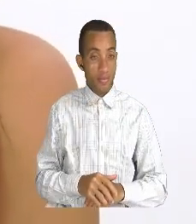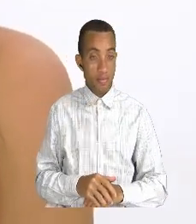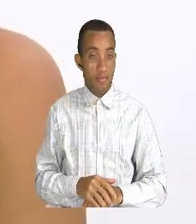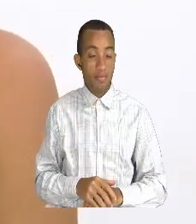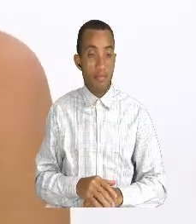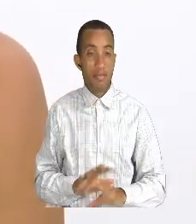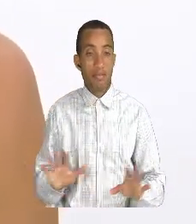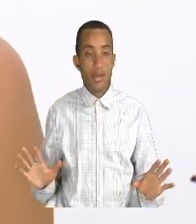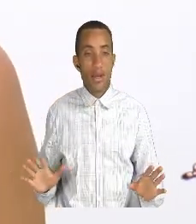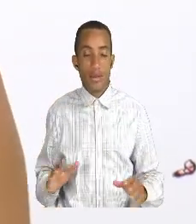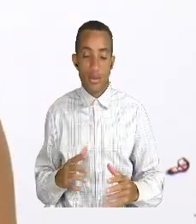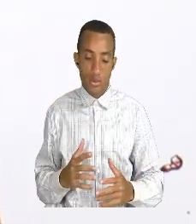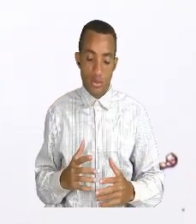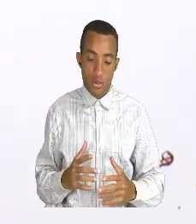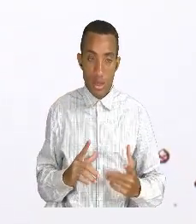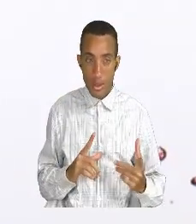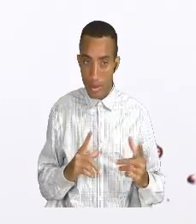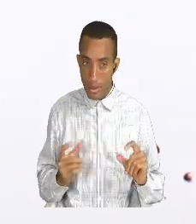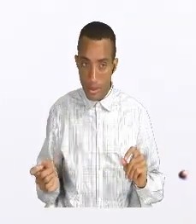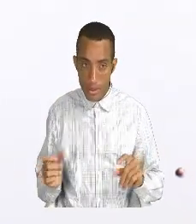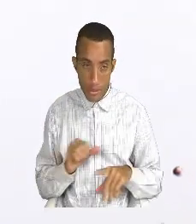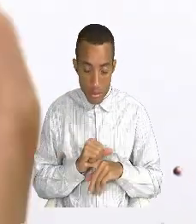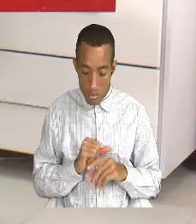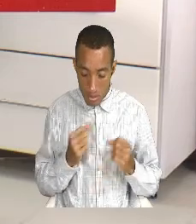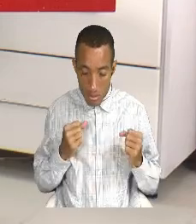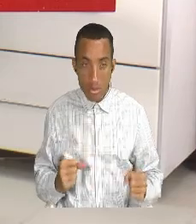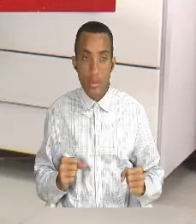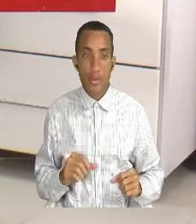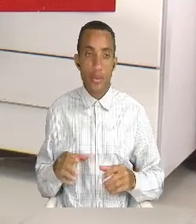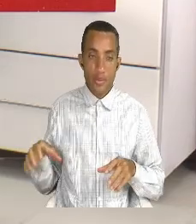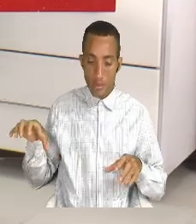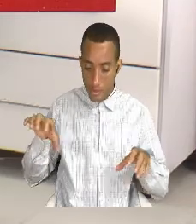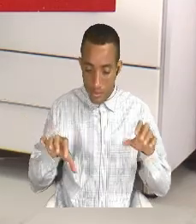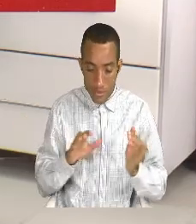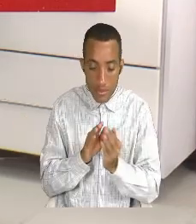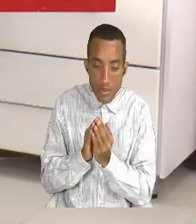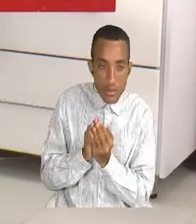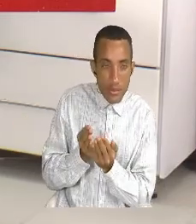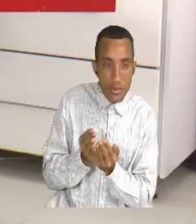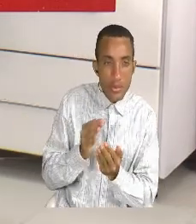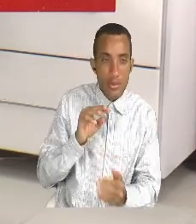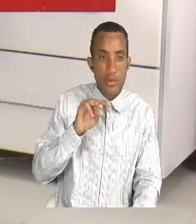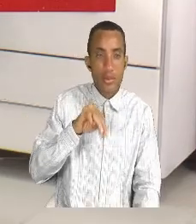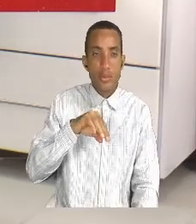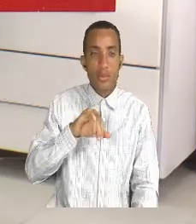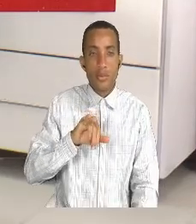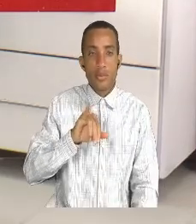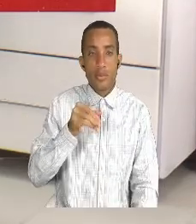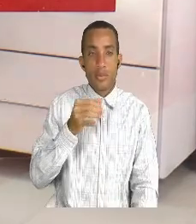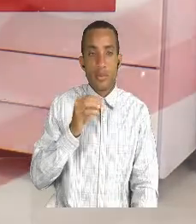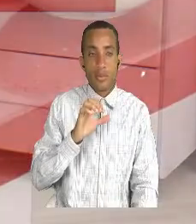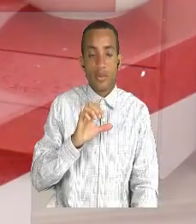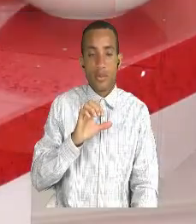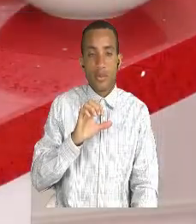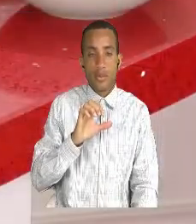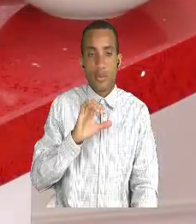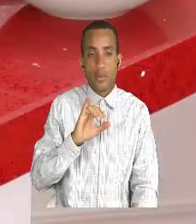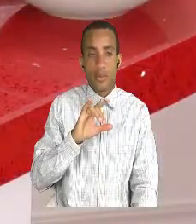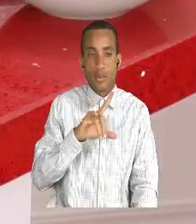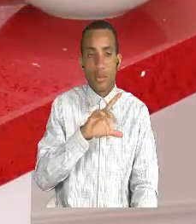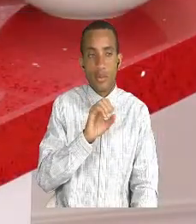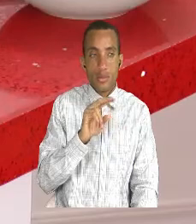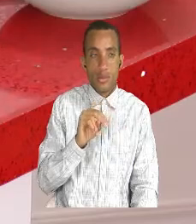aquí estamos preparados, ya agregué mis medallones anteriormente, entonces voy a empezar a agregar mis langostinos, que son un poco más gruesos. Ok.